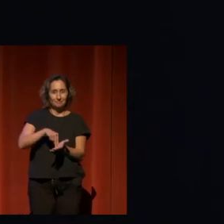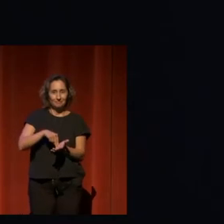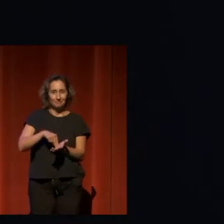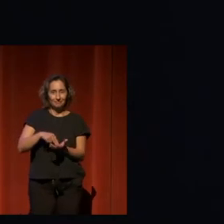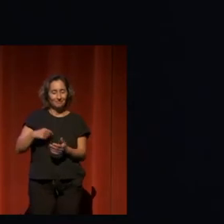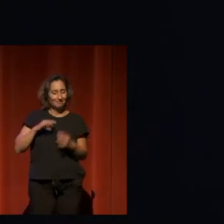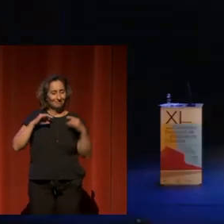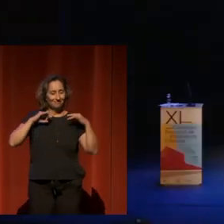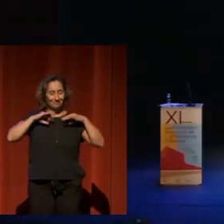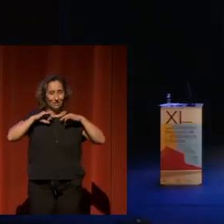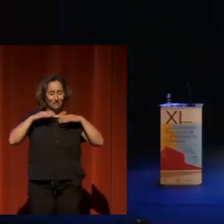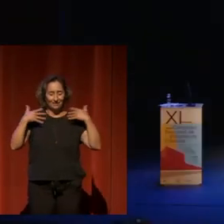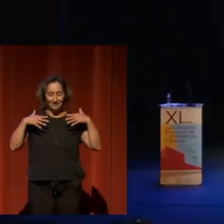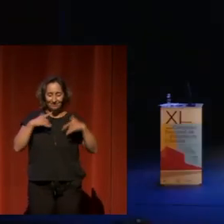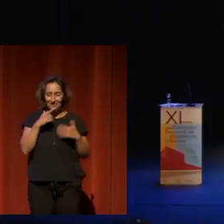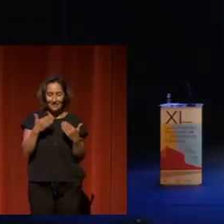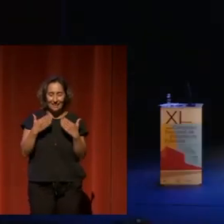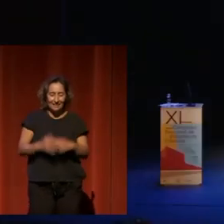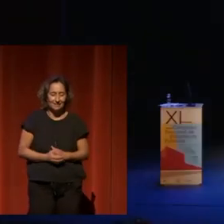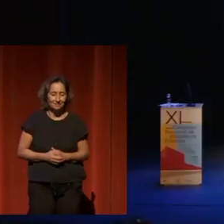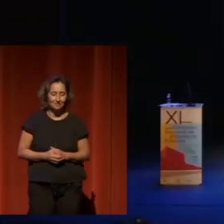súper contentas. Muchas gracias.